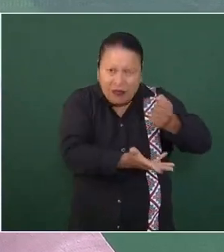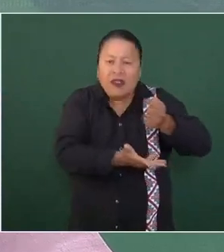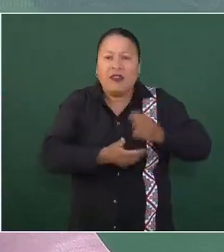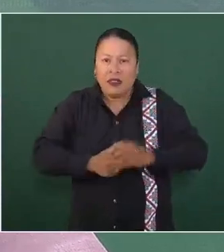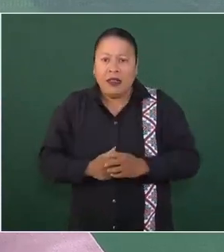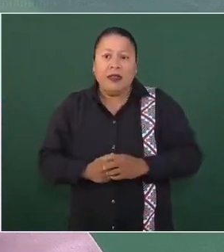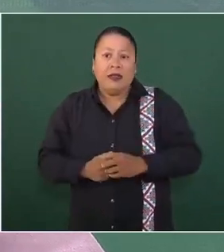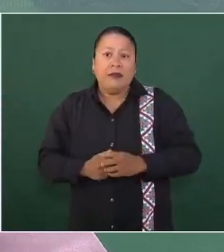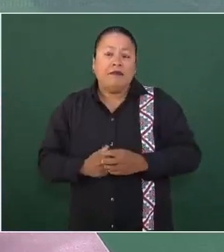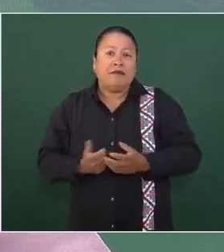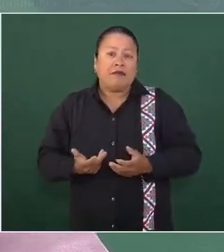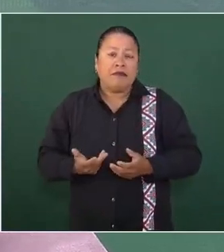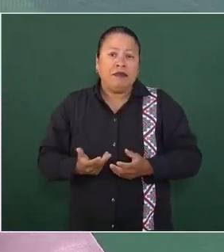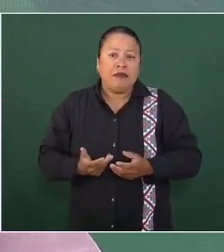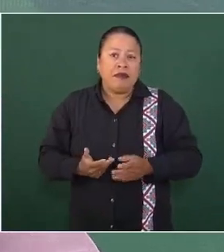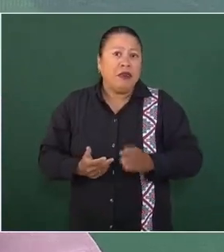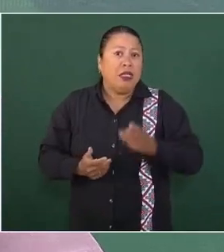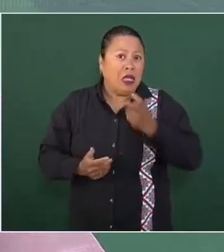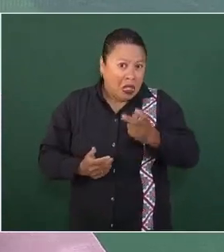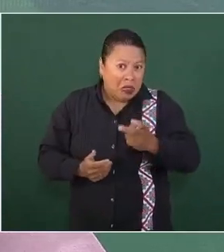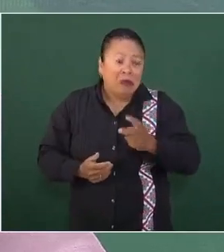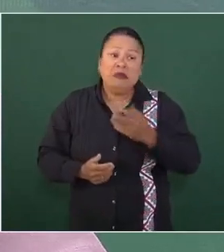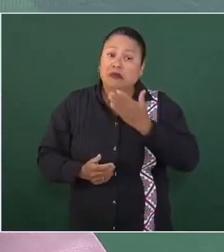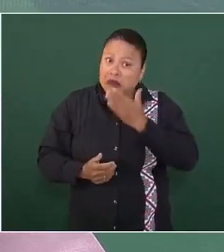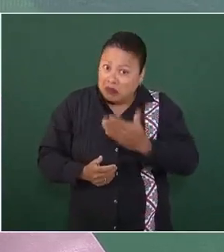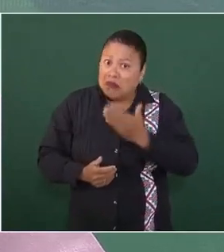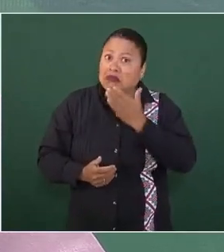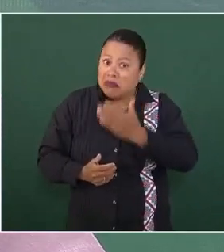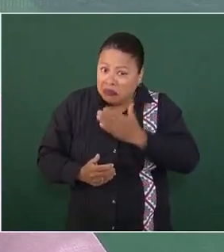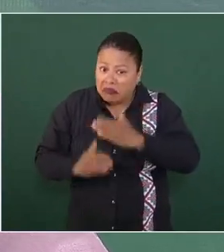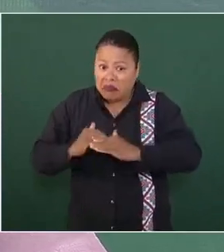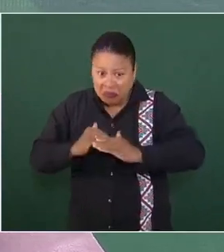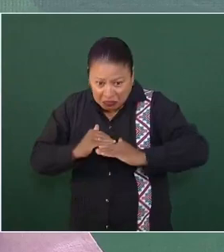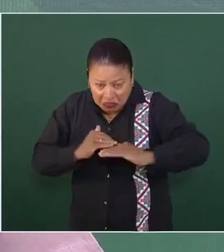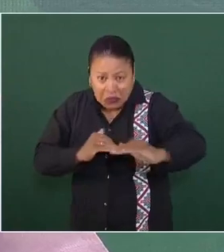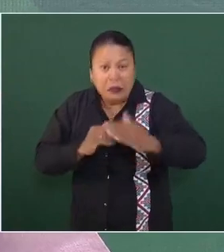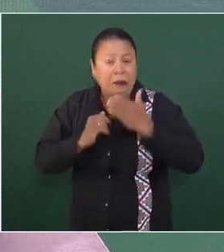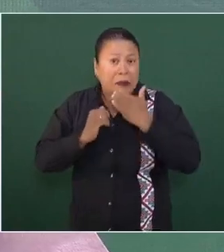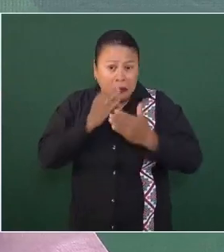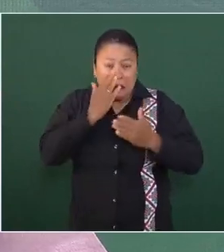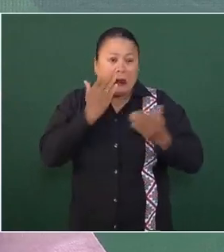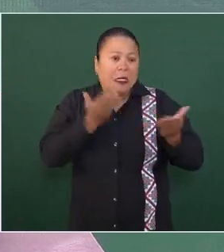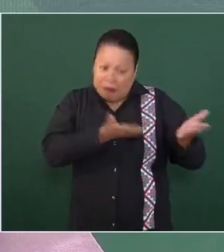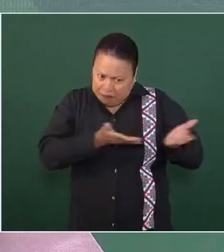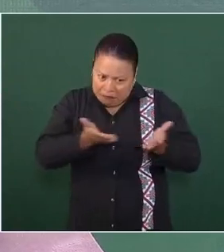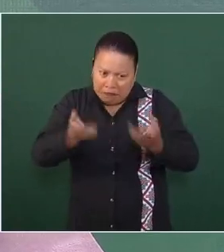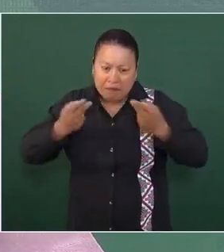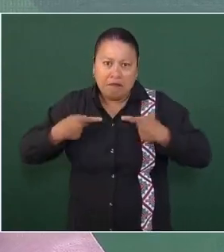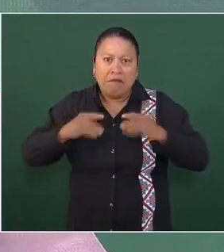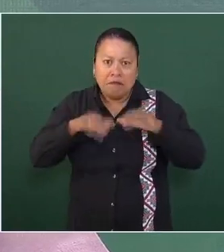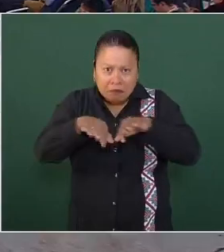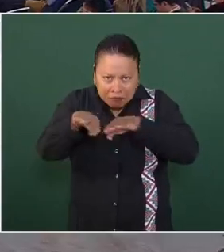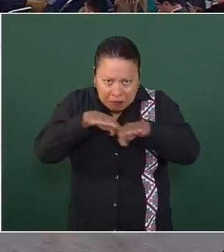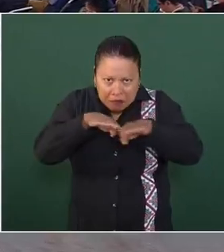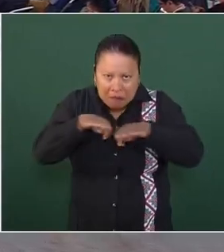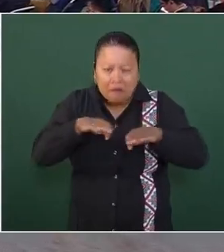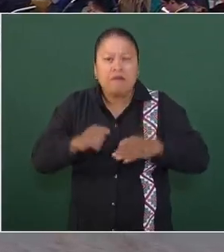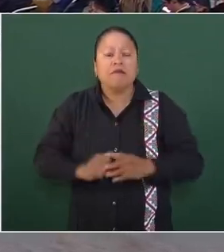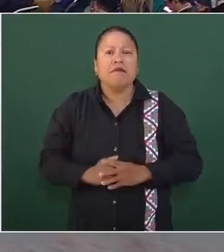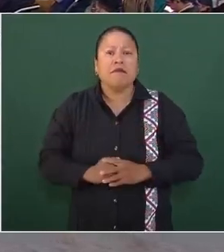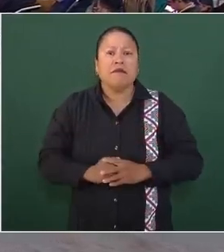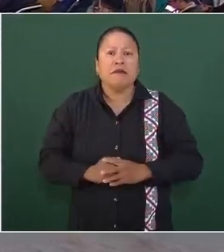han resultado muy buenas obras se da empleo se hacen